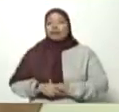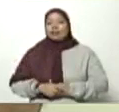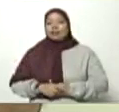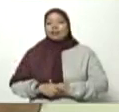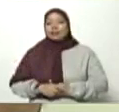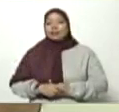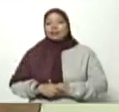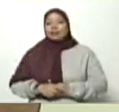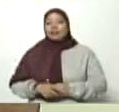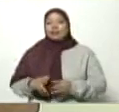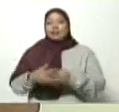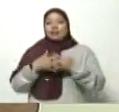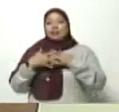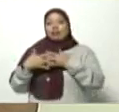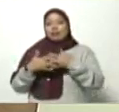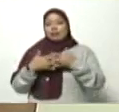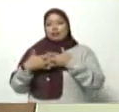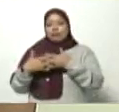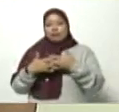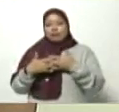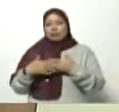Estados Unidos